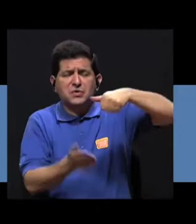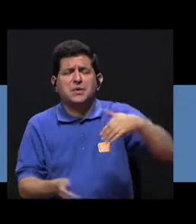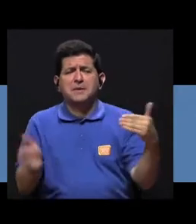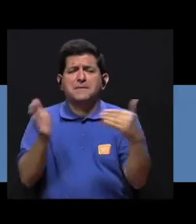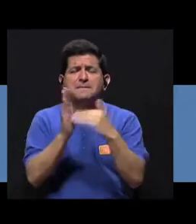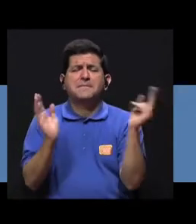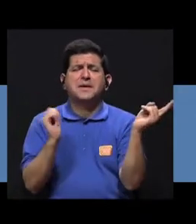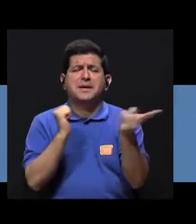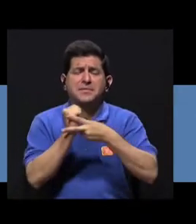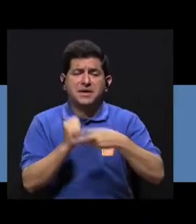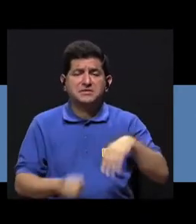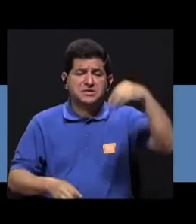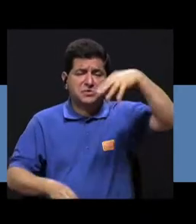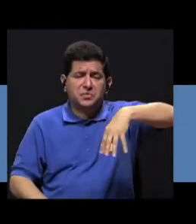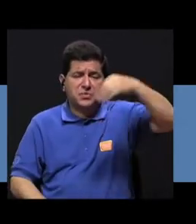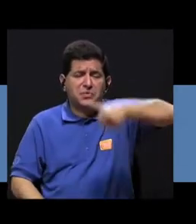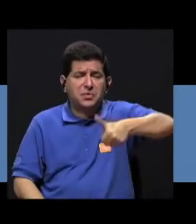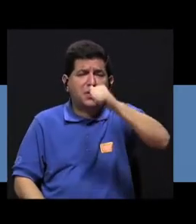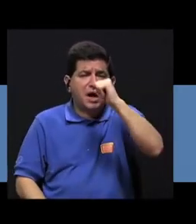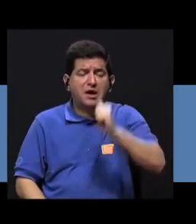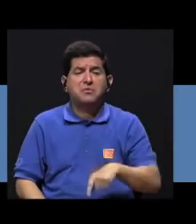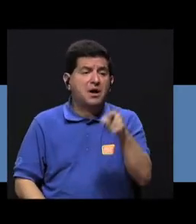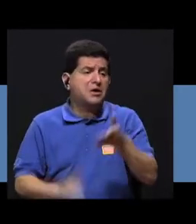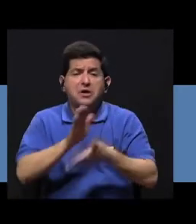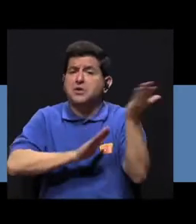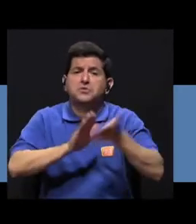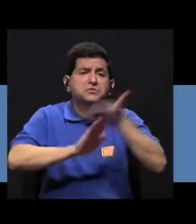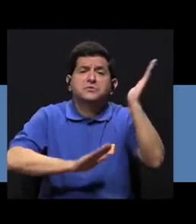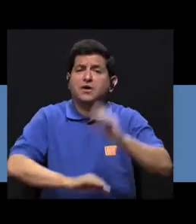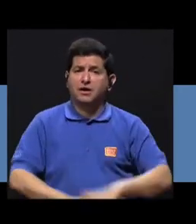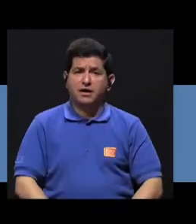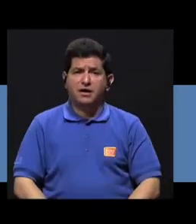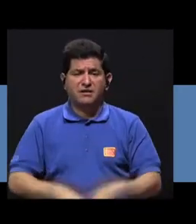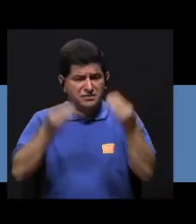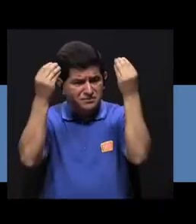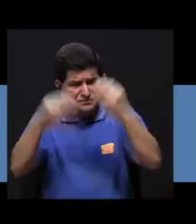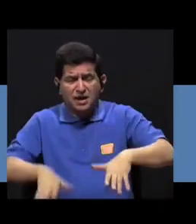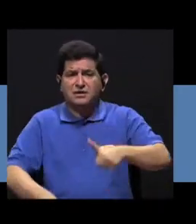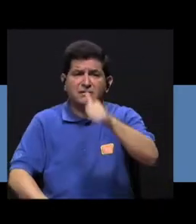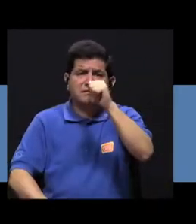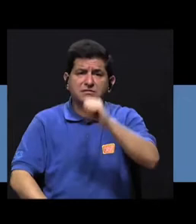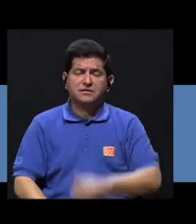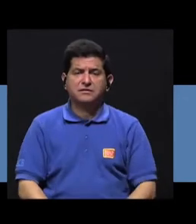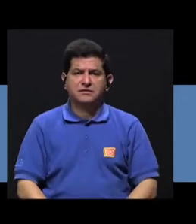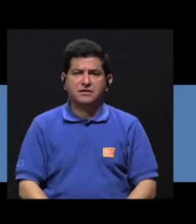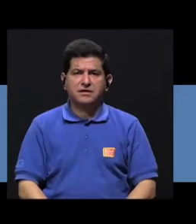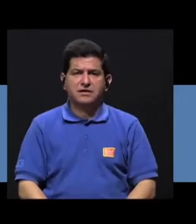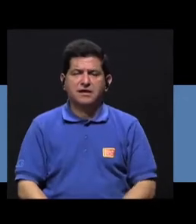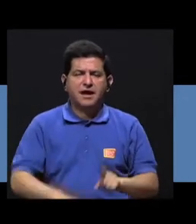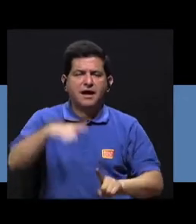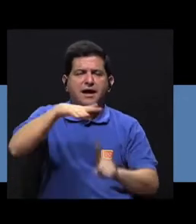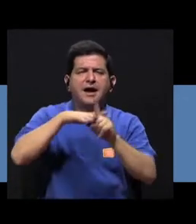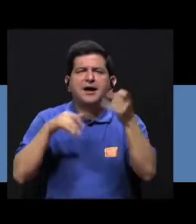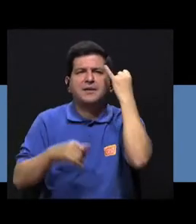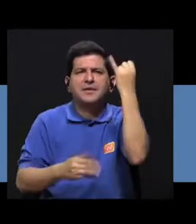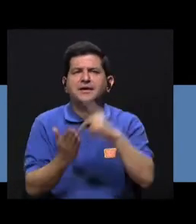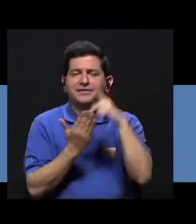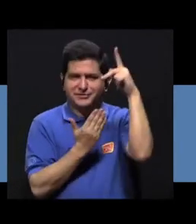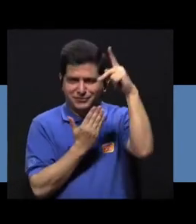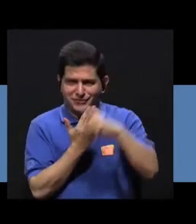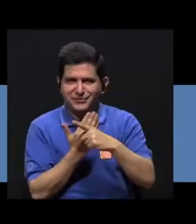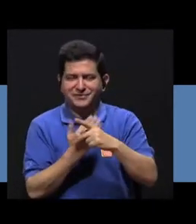1000 veces y mientras está saliendo el agua, botan el agua y se van, la desperdician. De ahí surgió la idea de hacer el